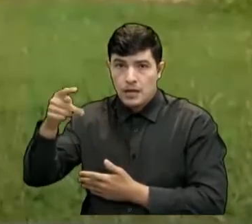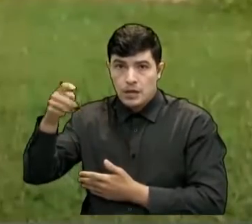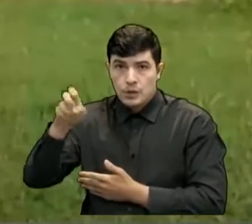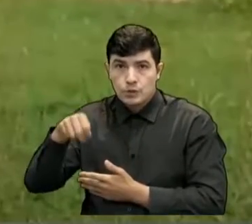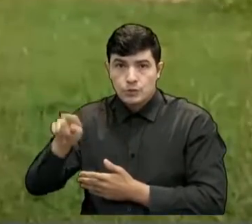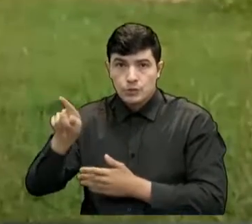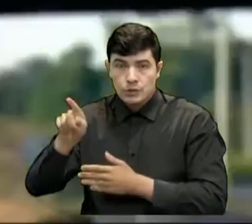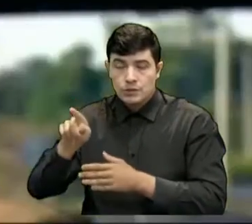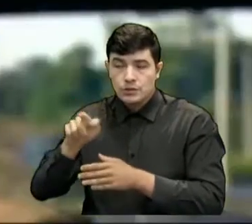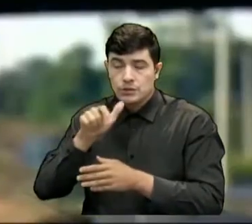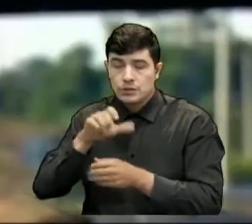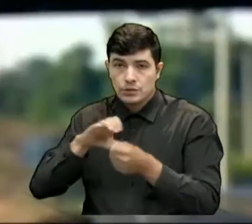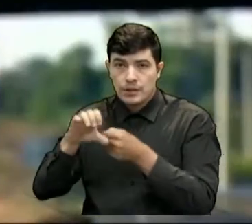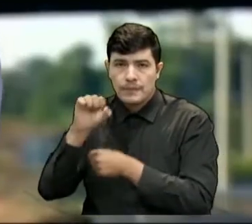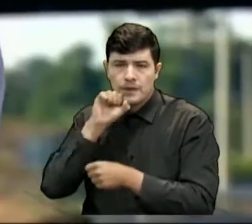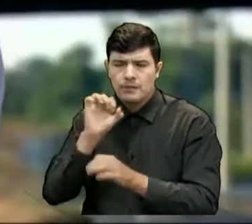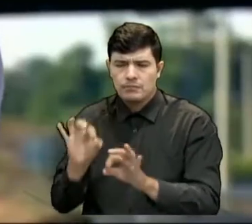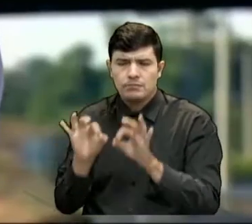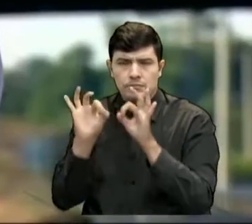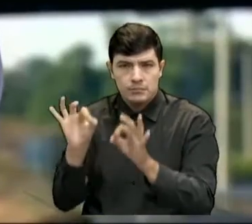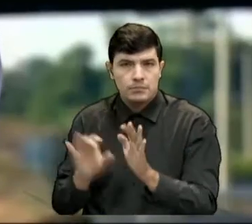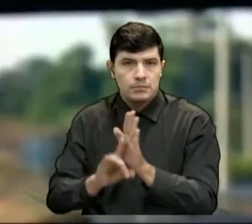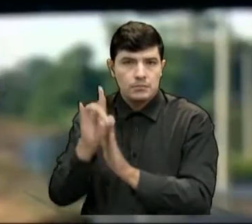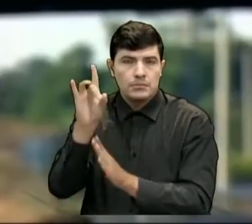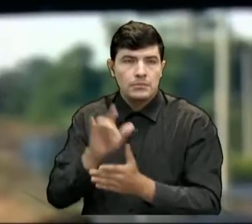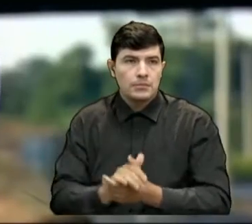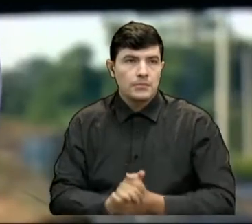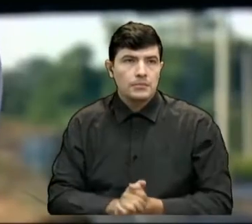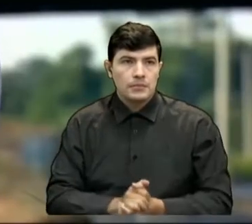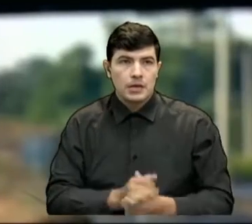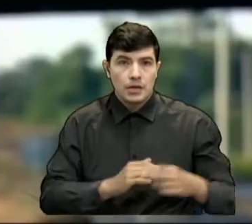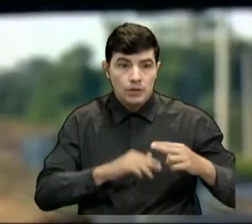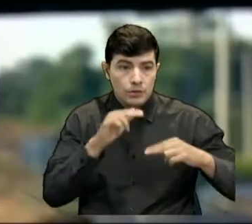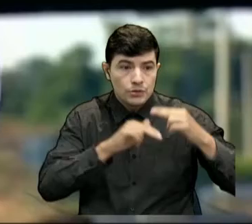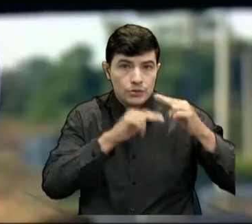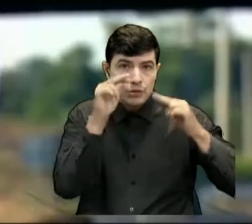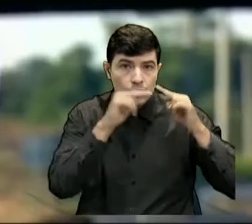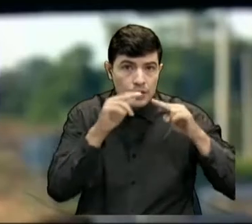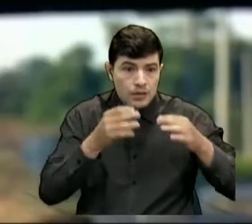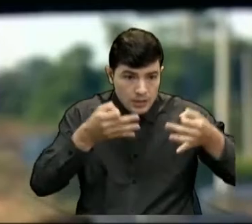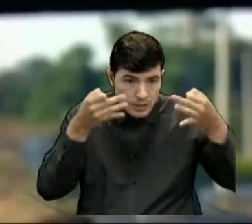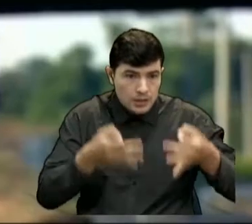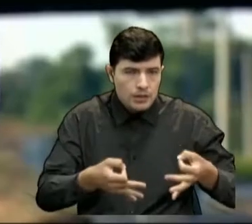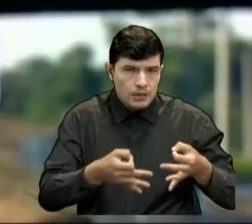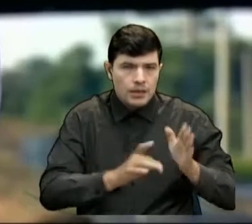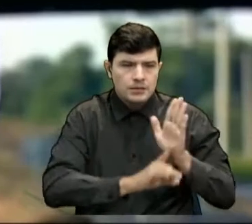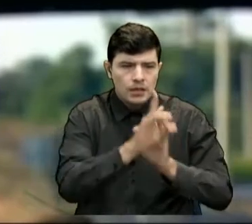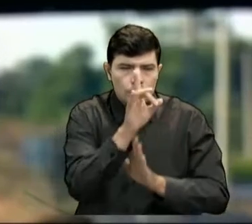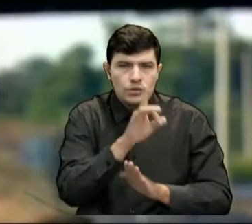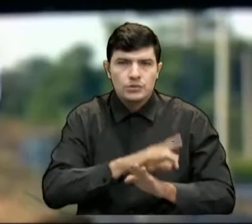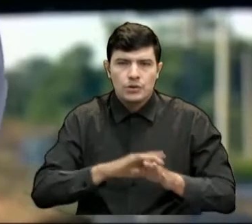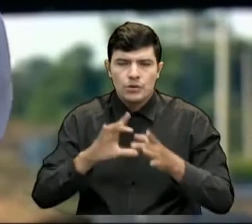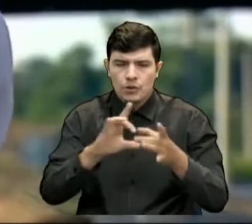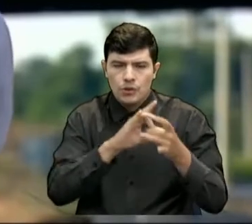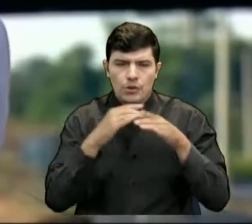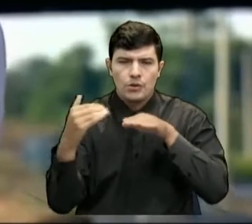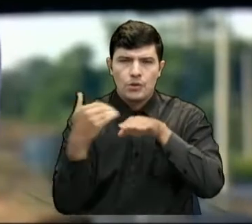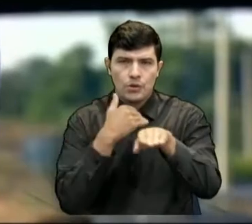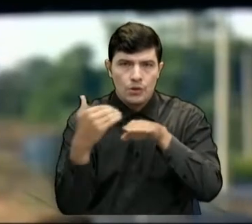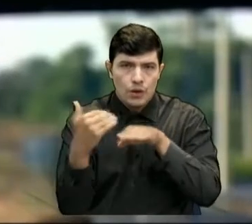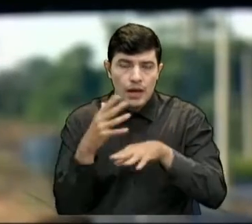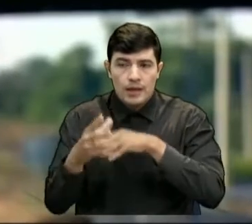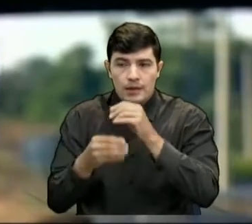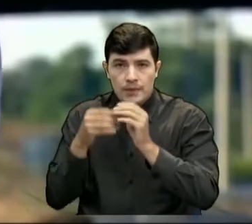las obras se consolidan, traen desarrollo, conexión, crecimiento, progreso e impulsan los sueños de